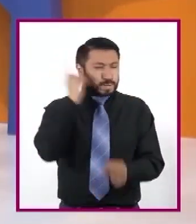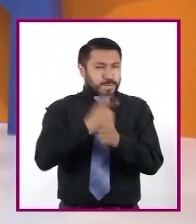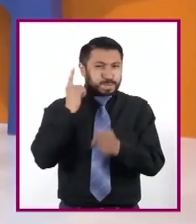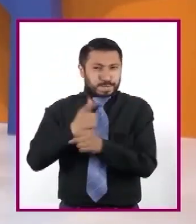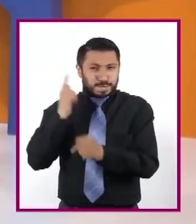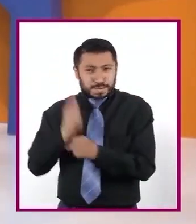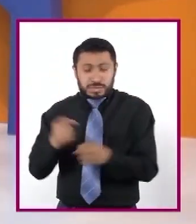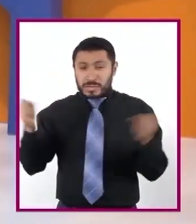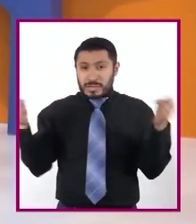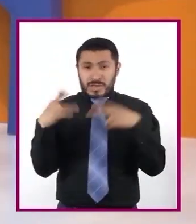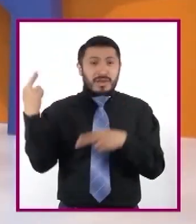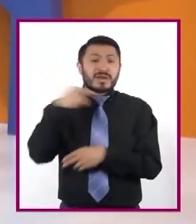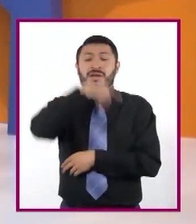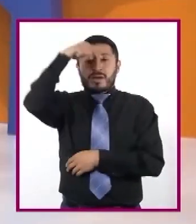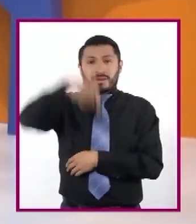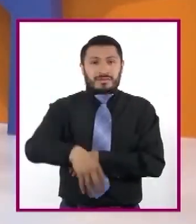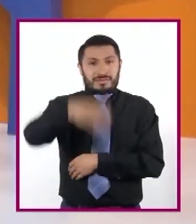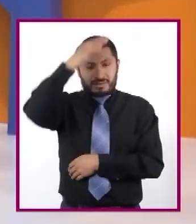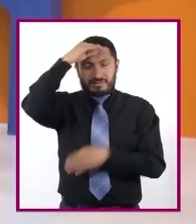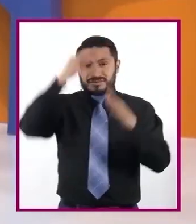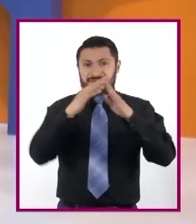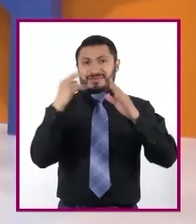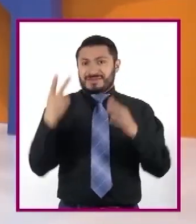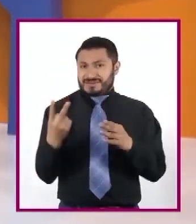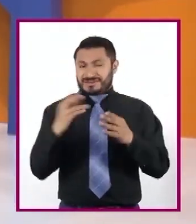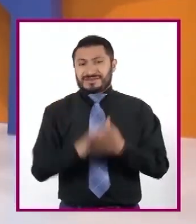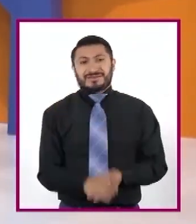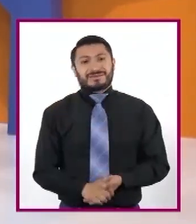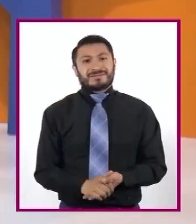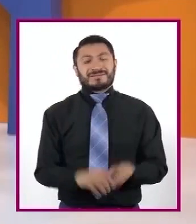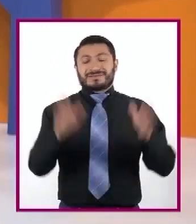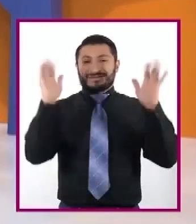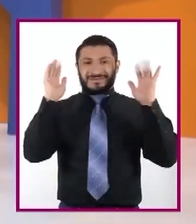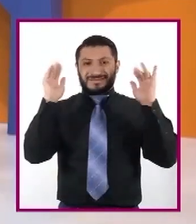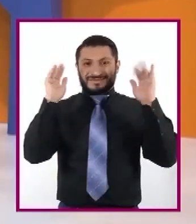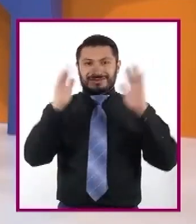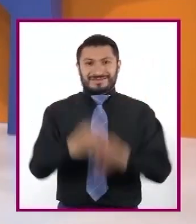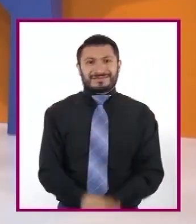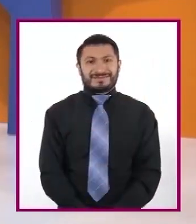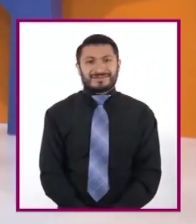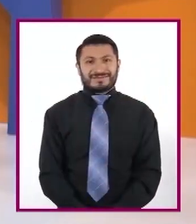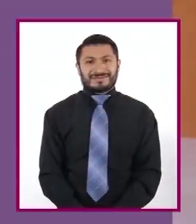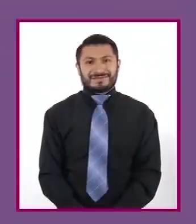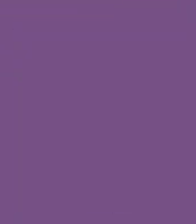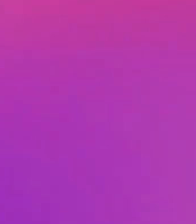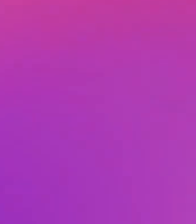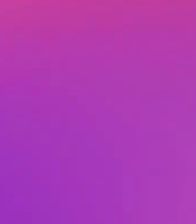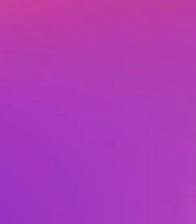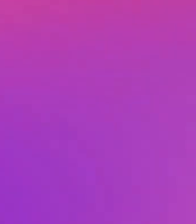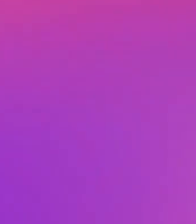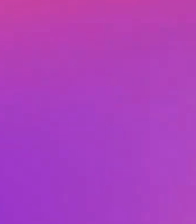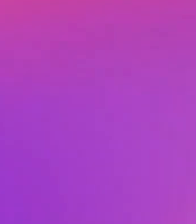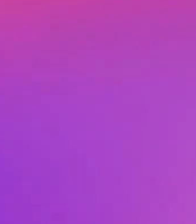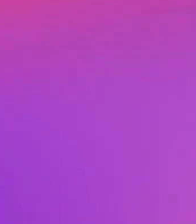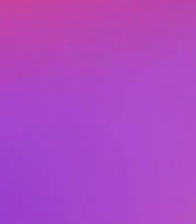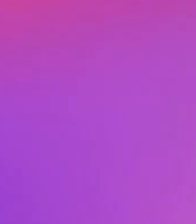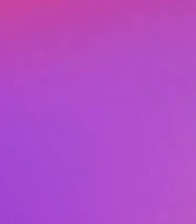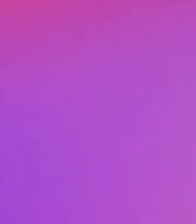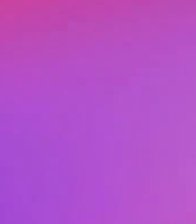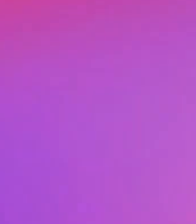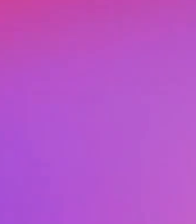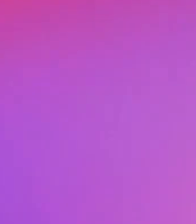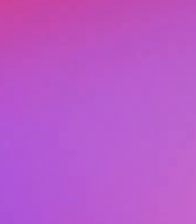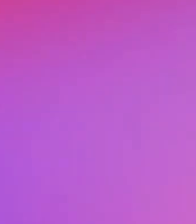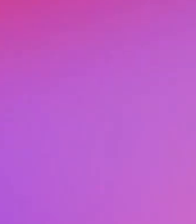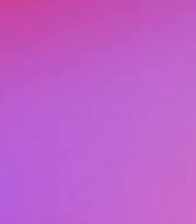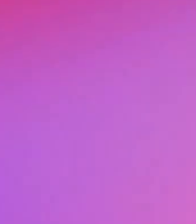así que nos vemos pronto aquí en Aprenda en Casa 2. ¡Hasta la próxima! Si tienes dudas o necesitas